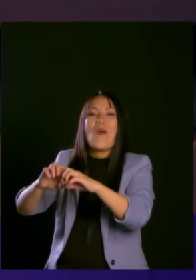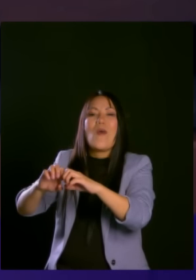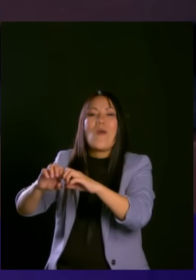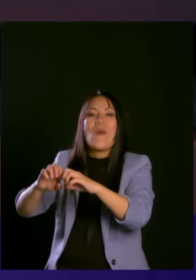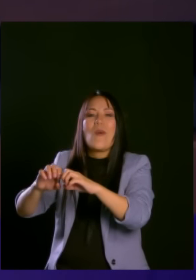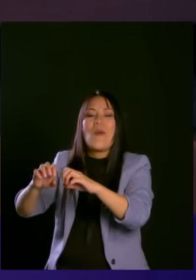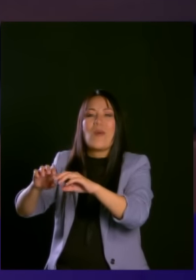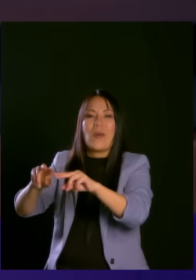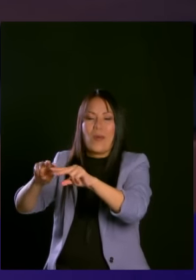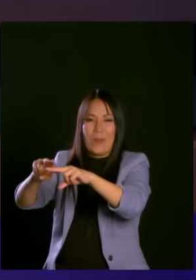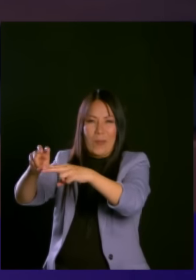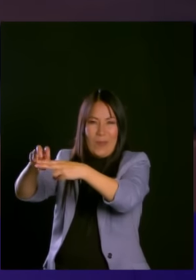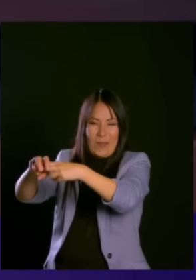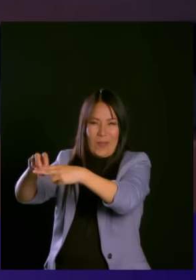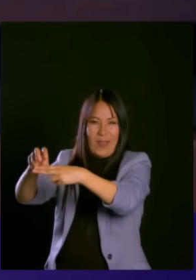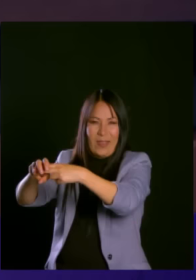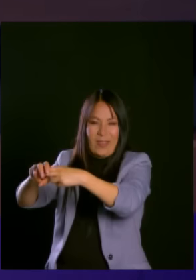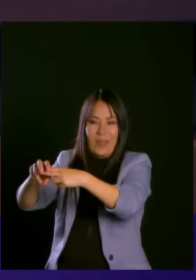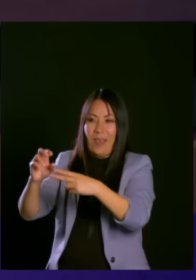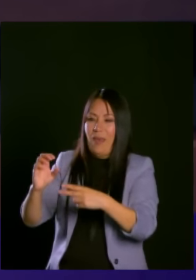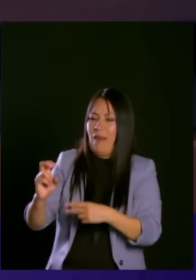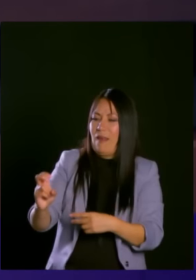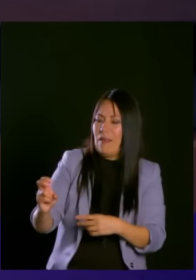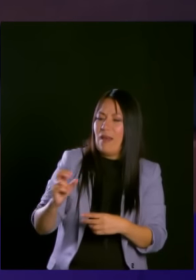ahí está sentado el mero dueño de esto.